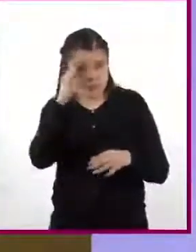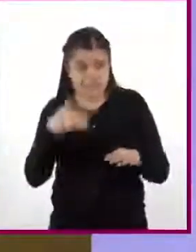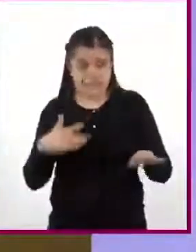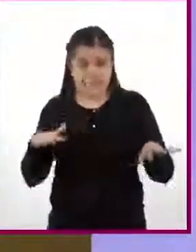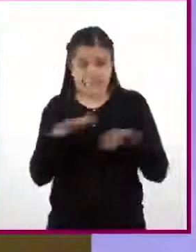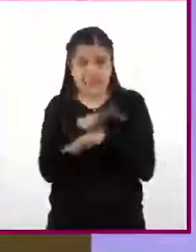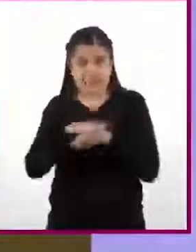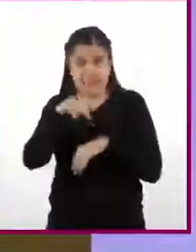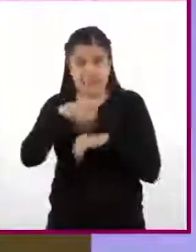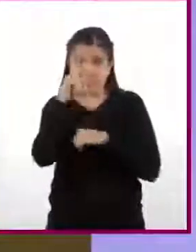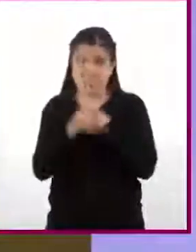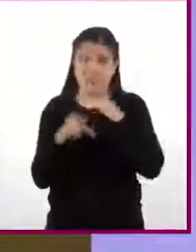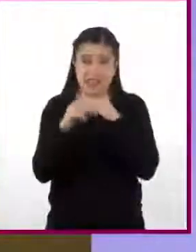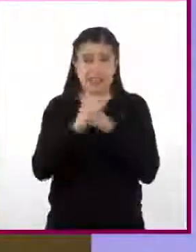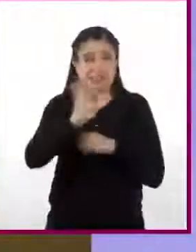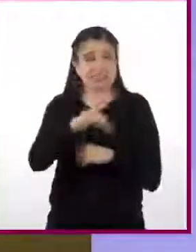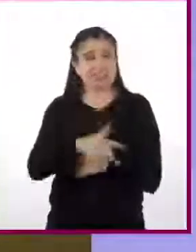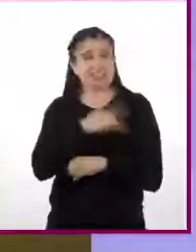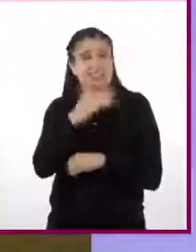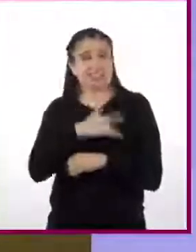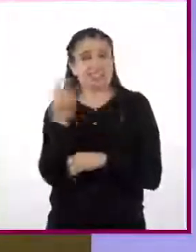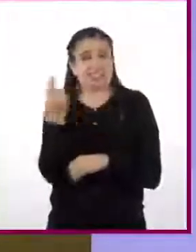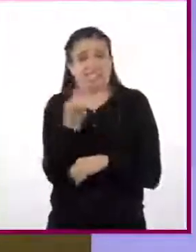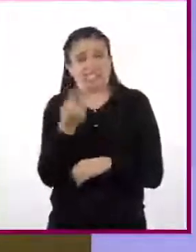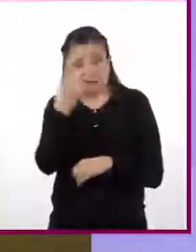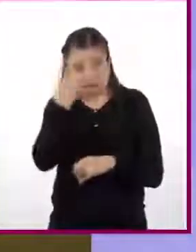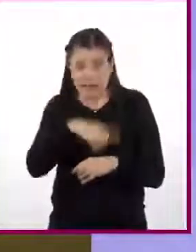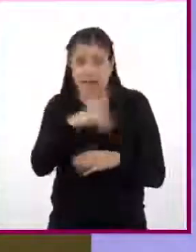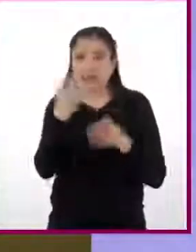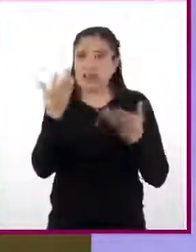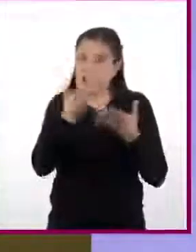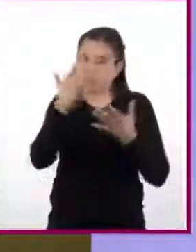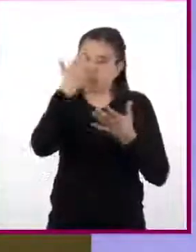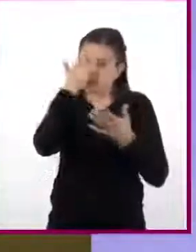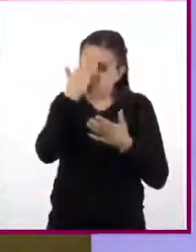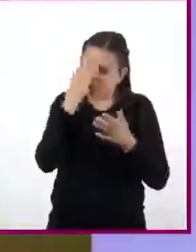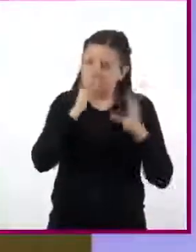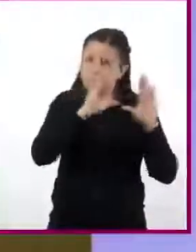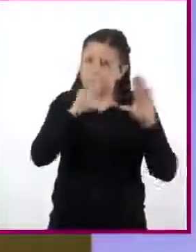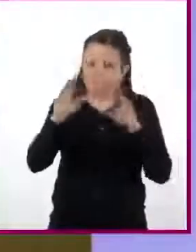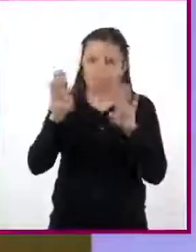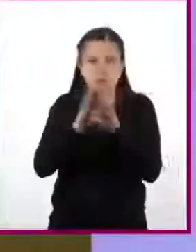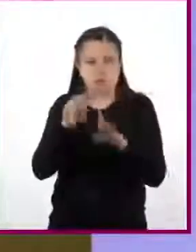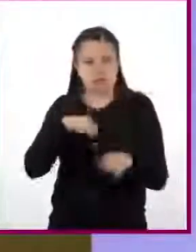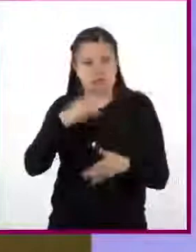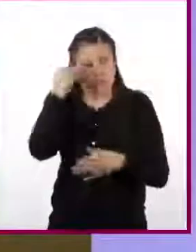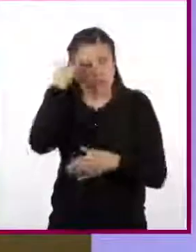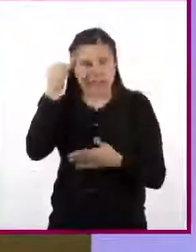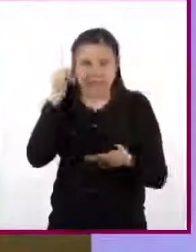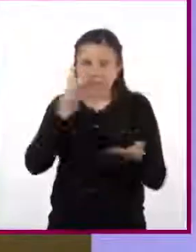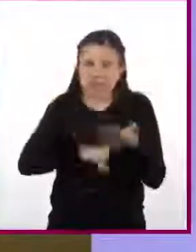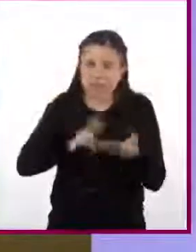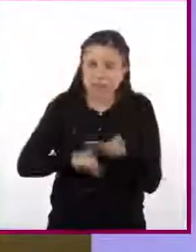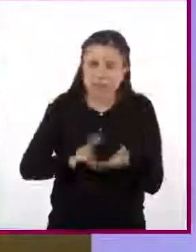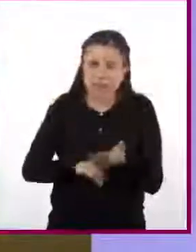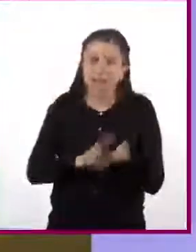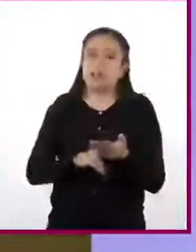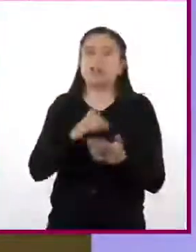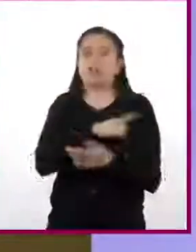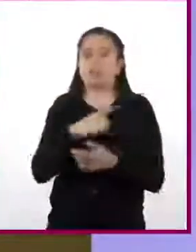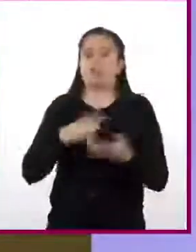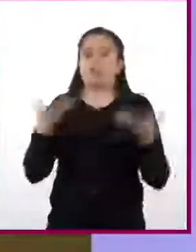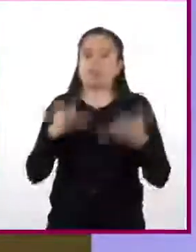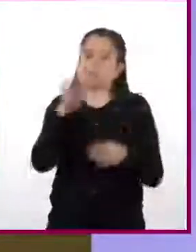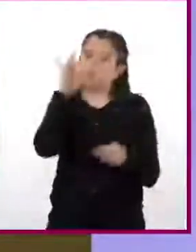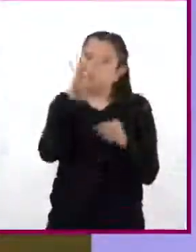cambiar en el país, si sentimos la necesidad de dar a conocer y hacer valer nuestras ideas, podemos empezar ejerciendo nuestro derecho